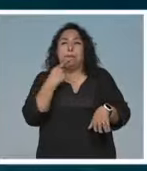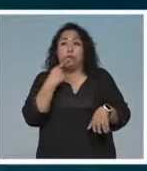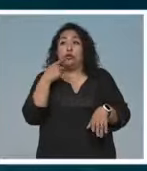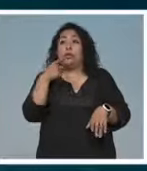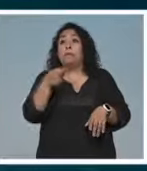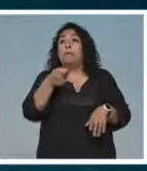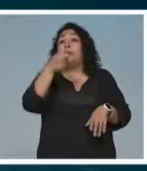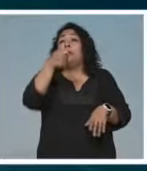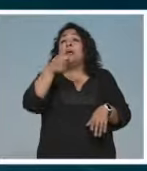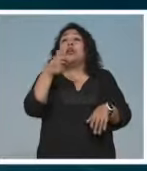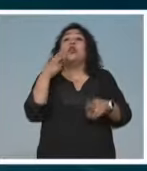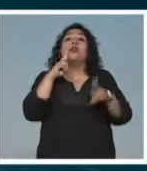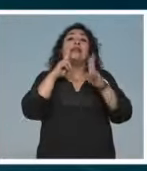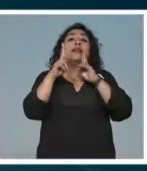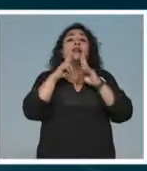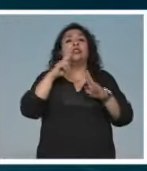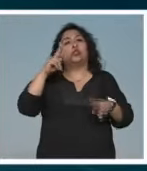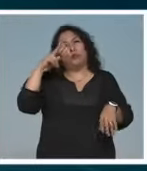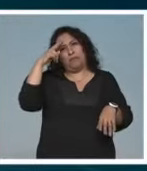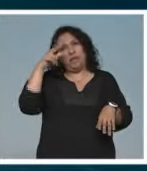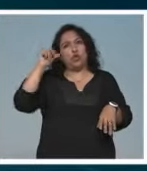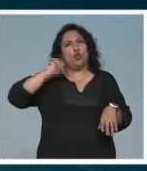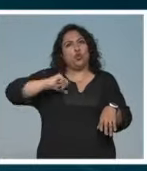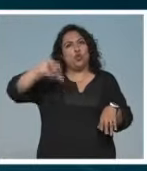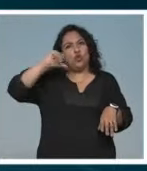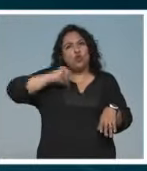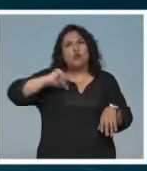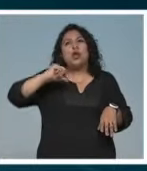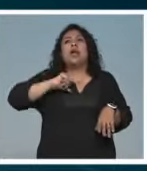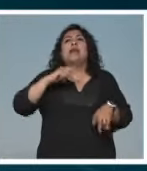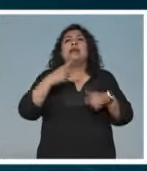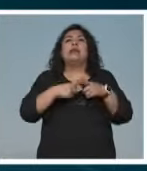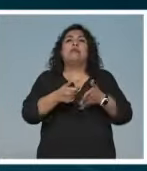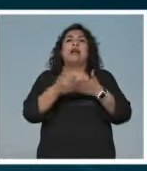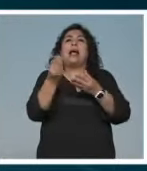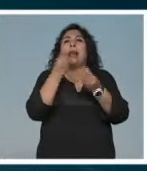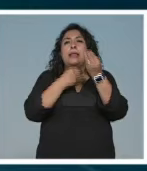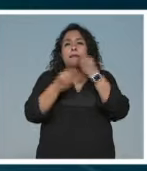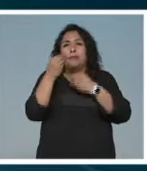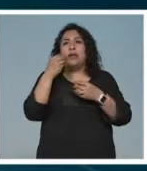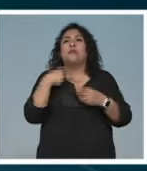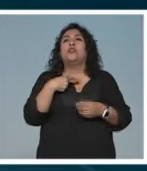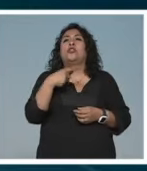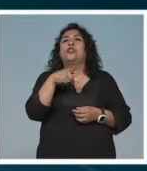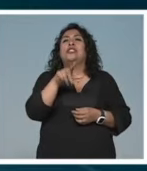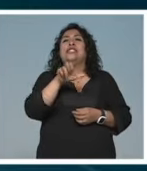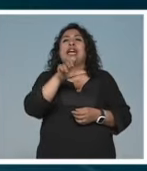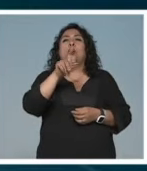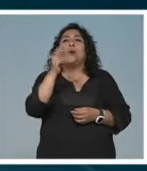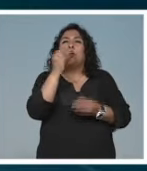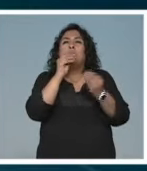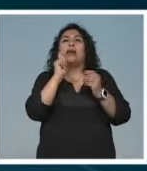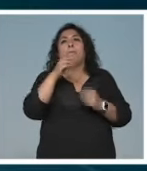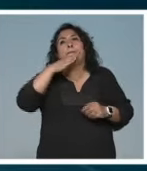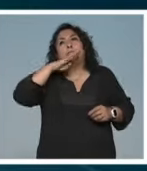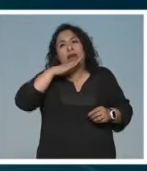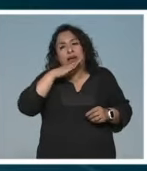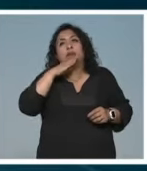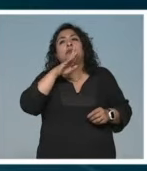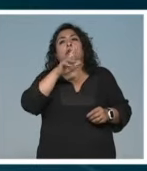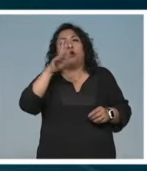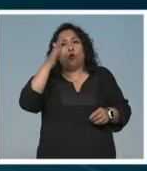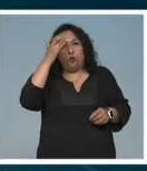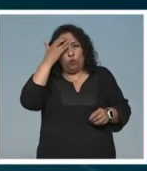tiempo es una narración del México prehispánico, mediante los alimentos. La dieta náhuatl basada en el maíz, pero